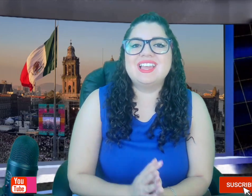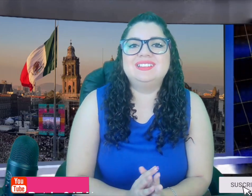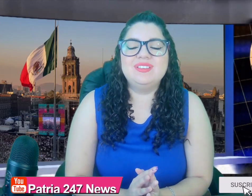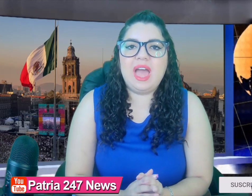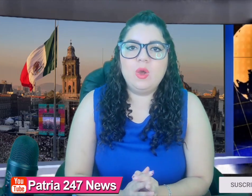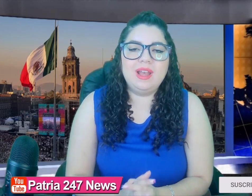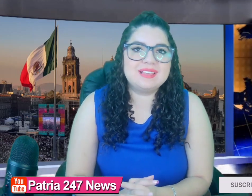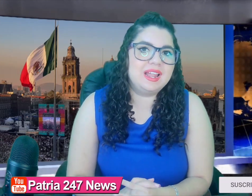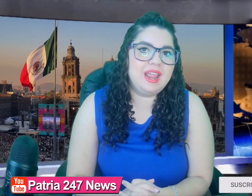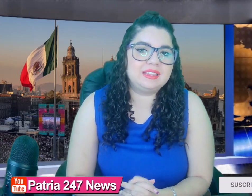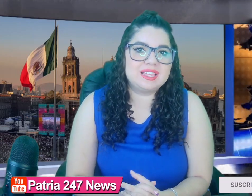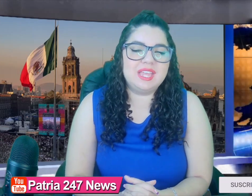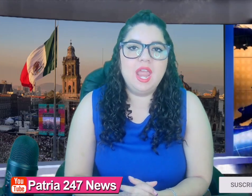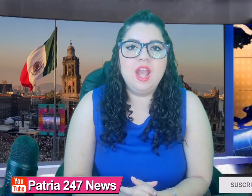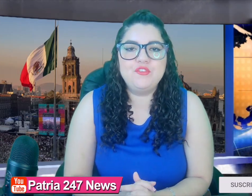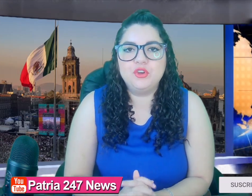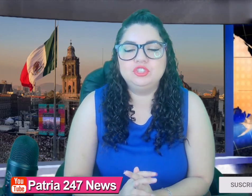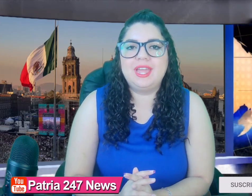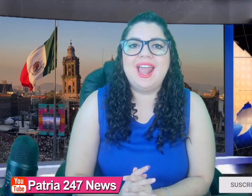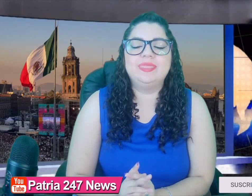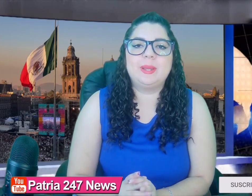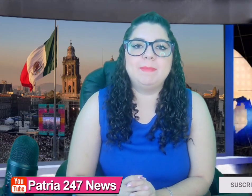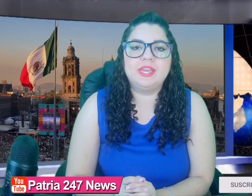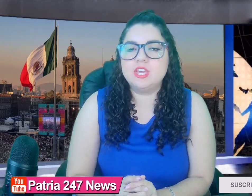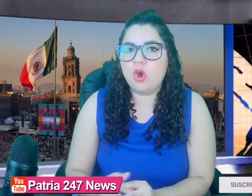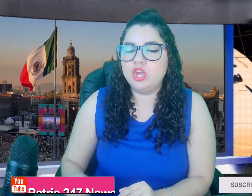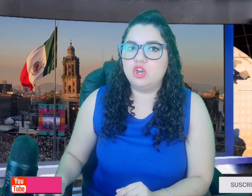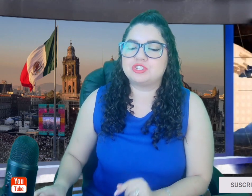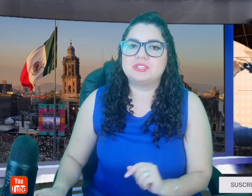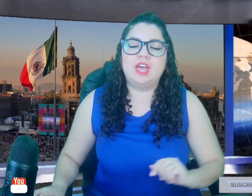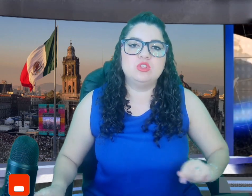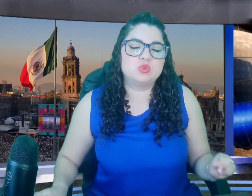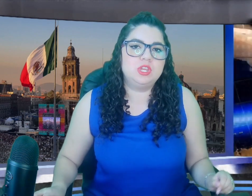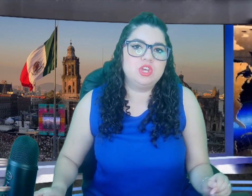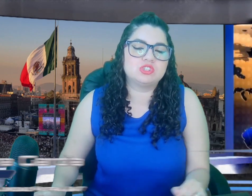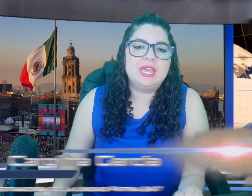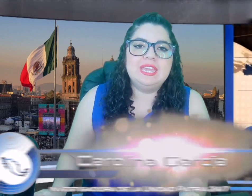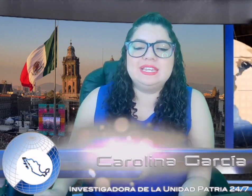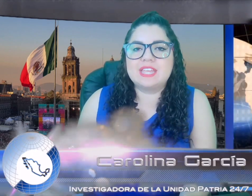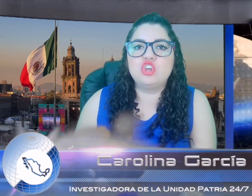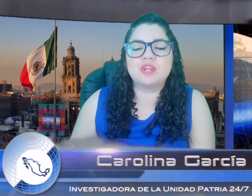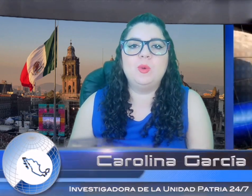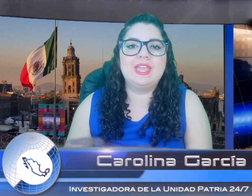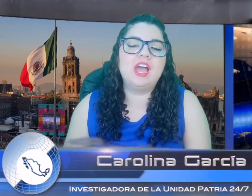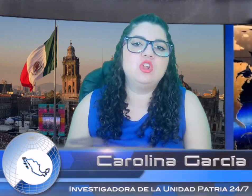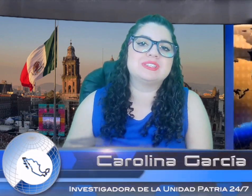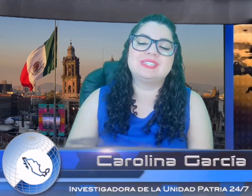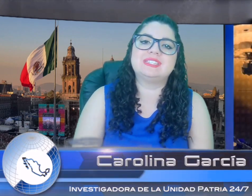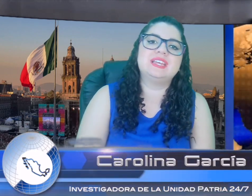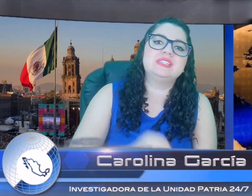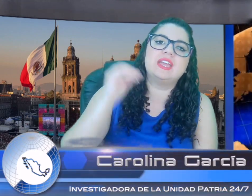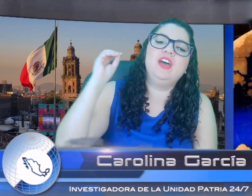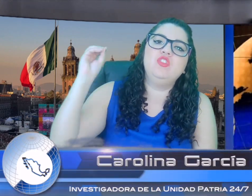Ya se activaron las alertas en la frontera entre México y los Estados Unidos. Y es que los republicanos